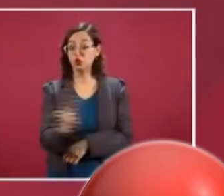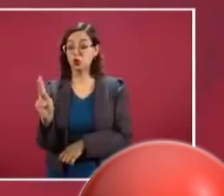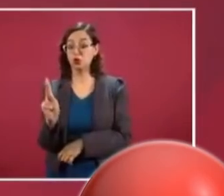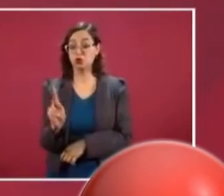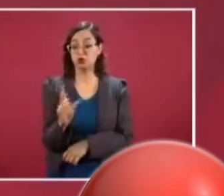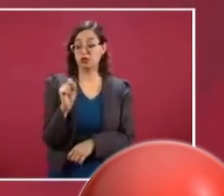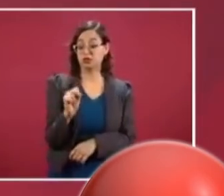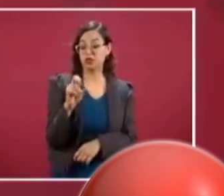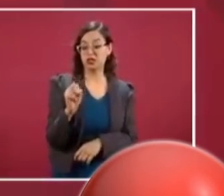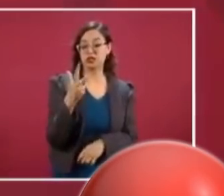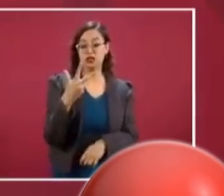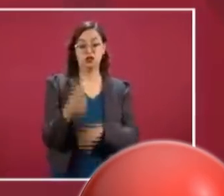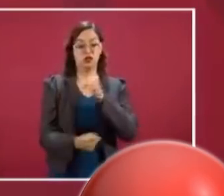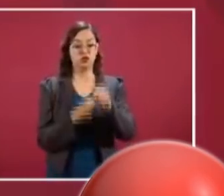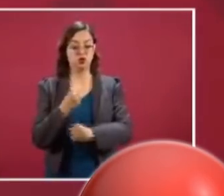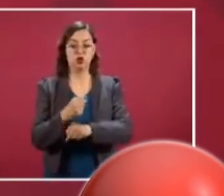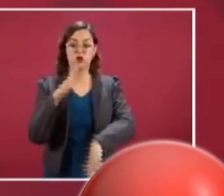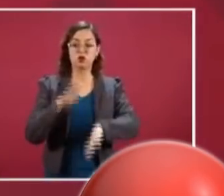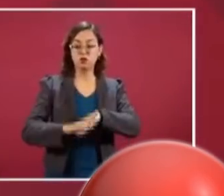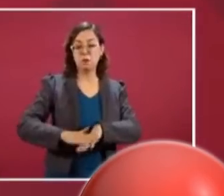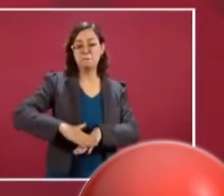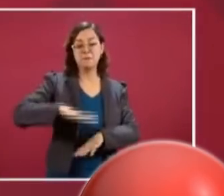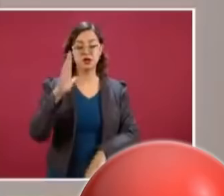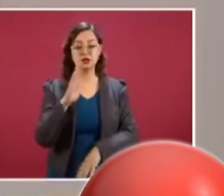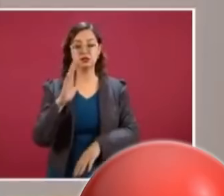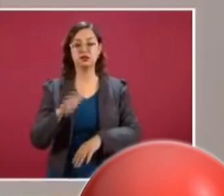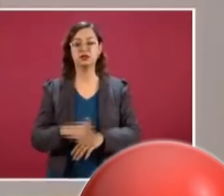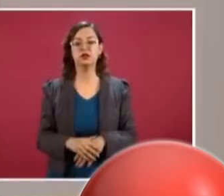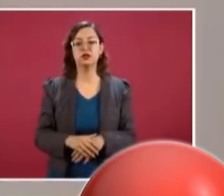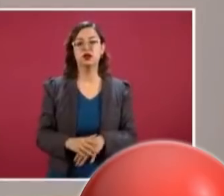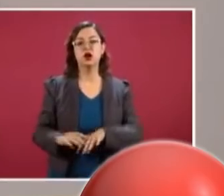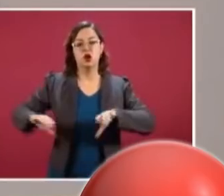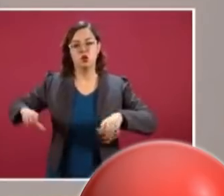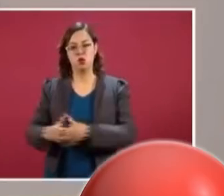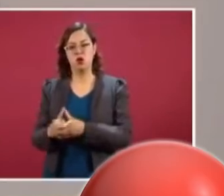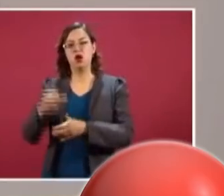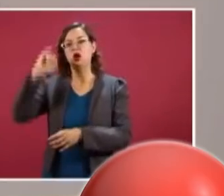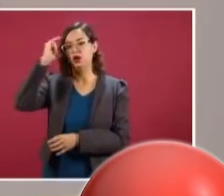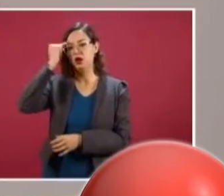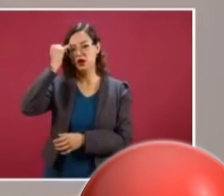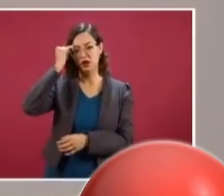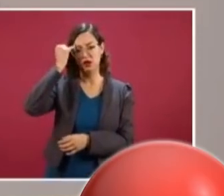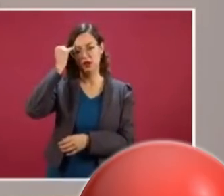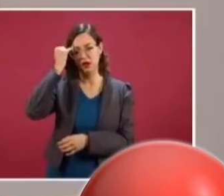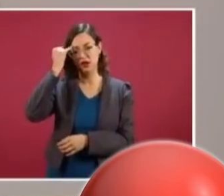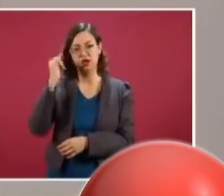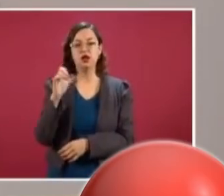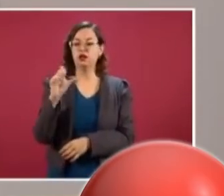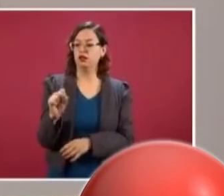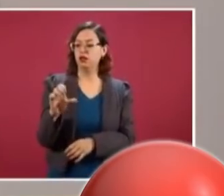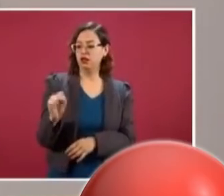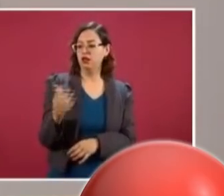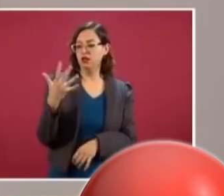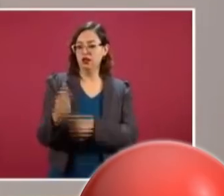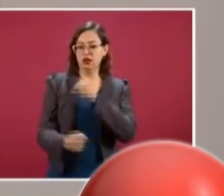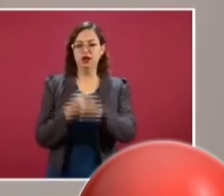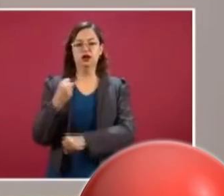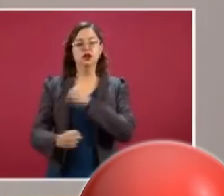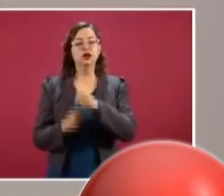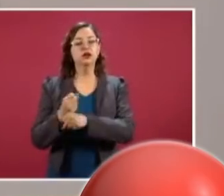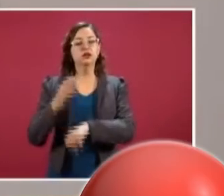de 68 años en adelante, y en el caso de comunidades indígenas a partir de los 65